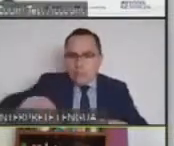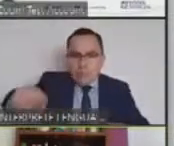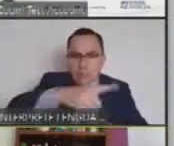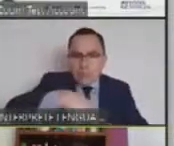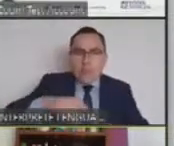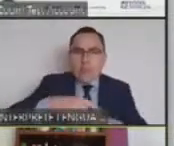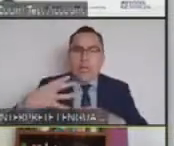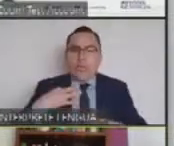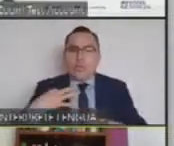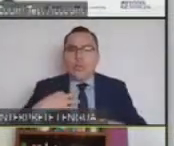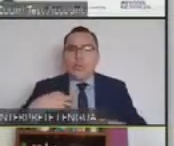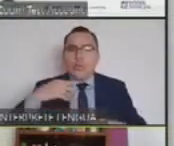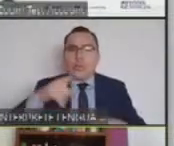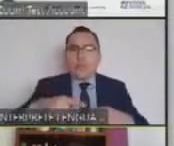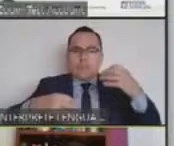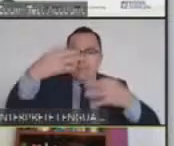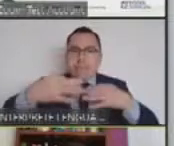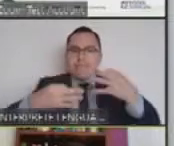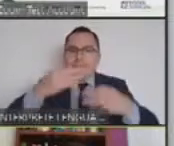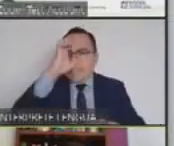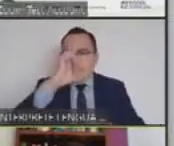del comportamiento ético?